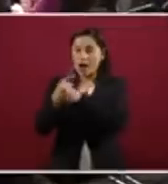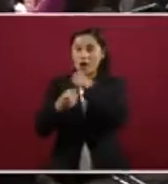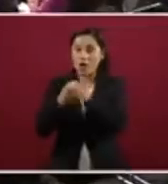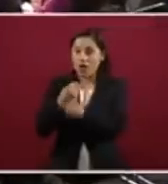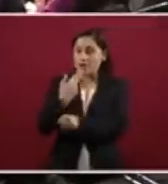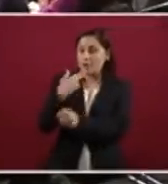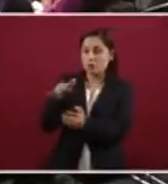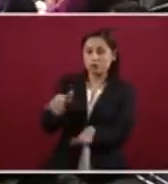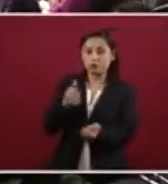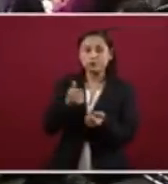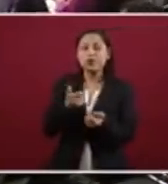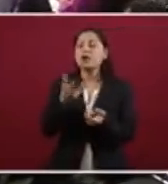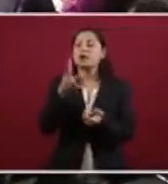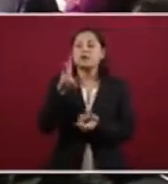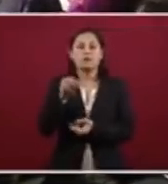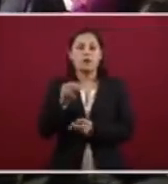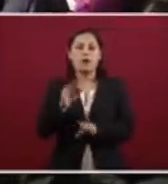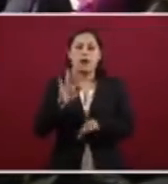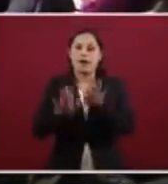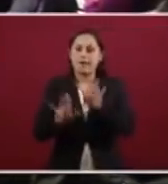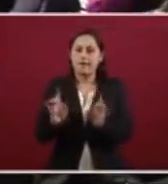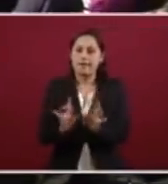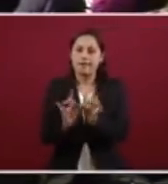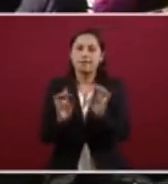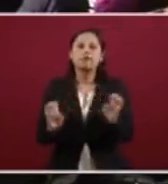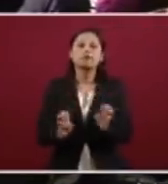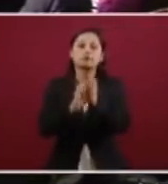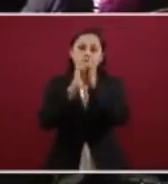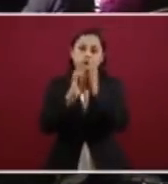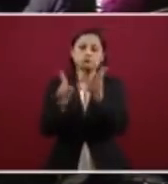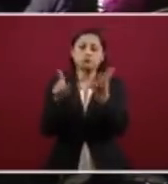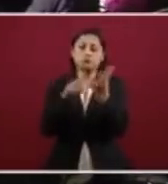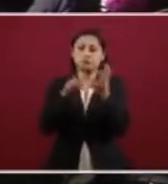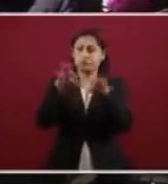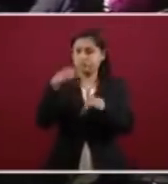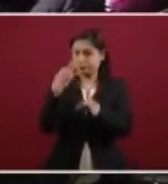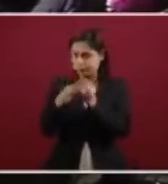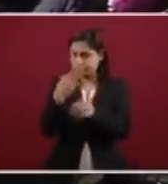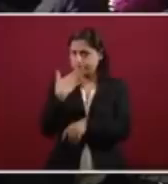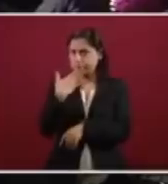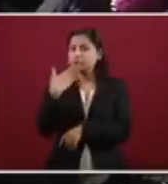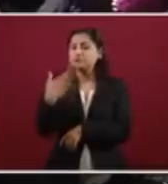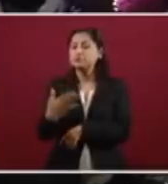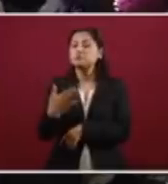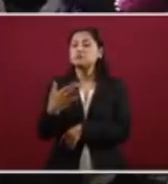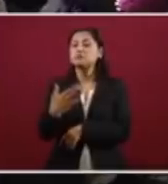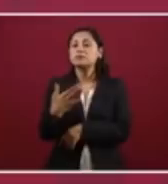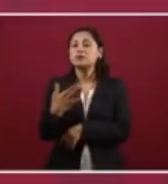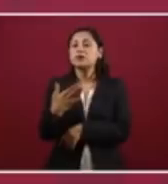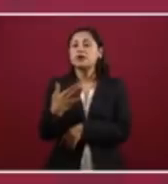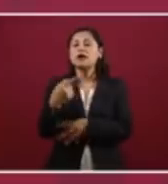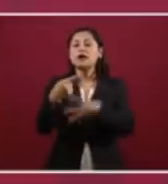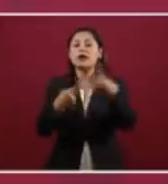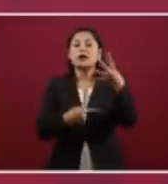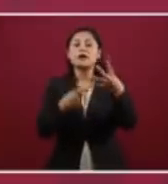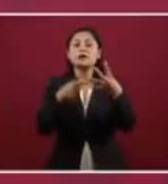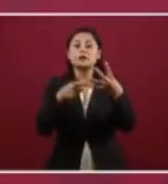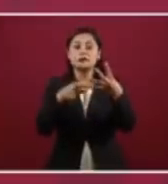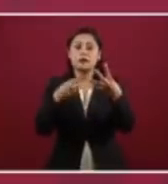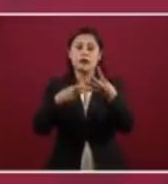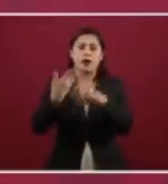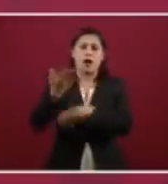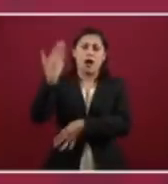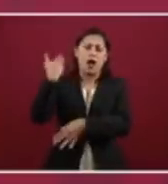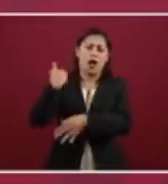pasa, y han estado funcionando muy bien. La última versión de ellos, tienen ya muchos años, el primero de ellos se hizo con México, es lo